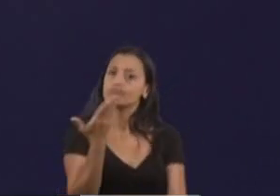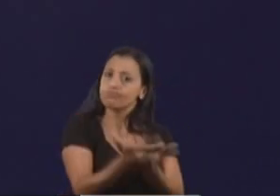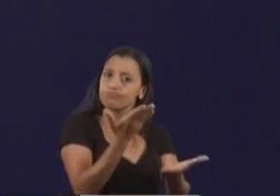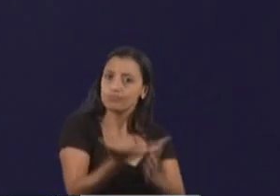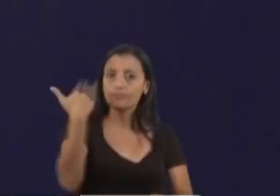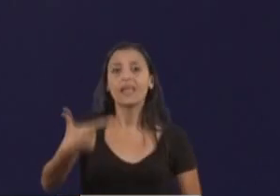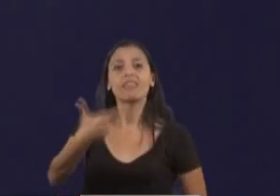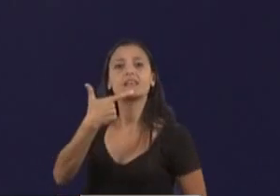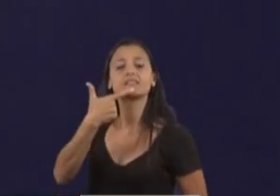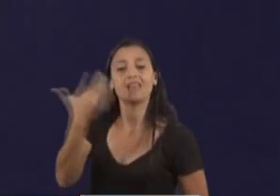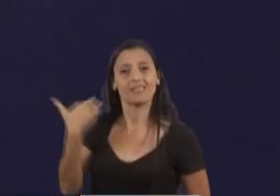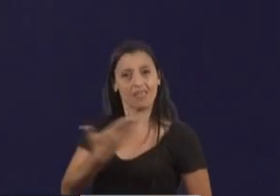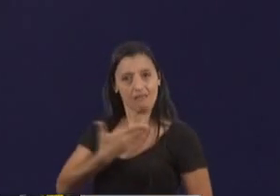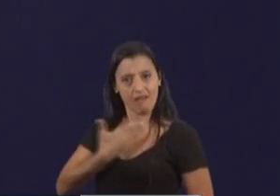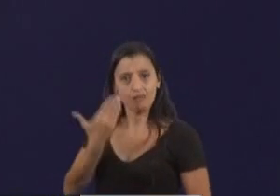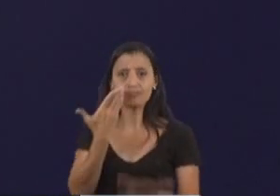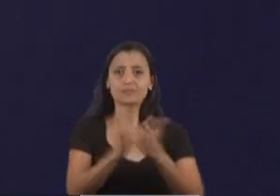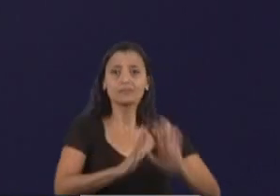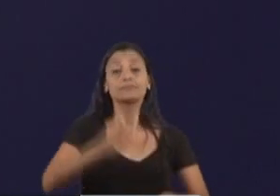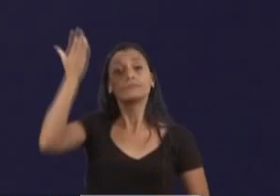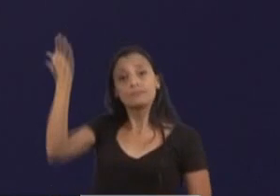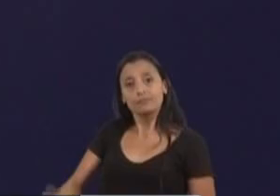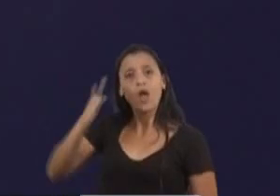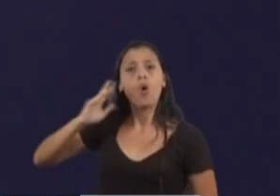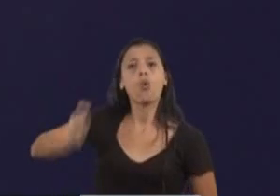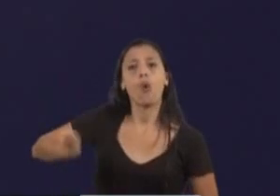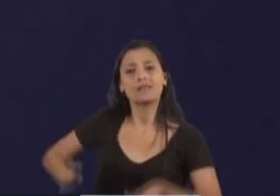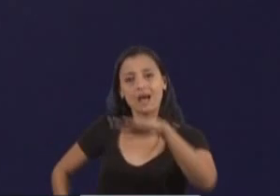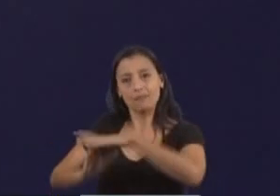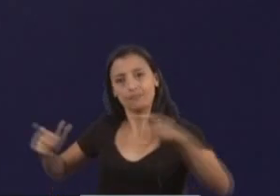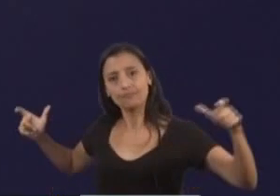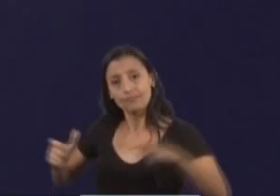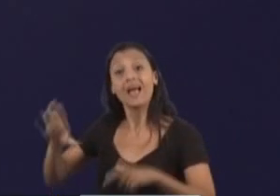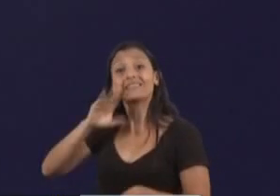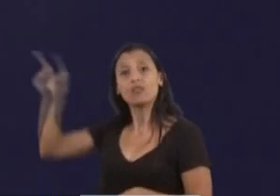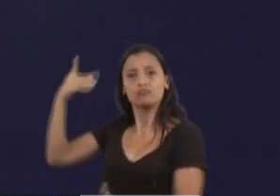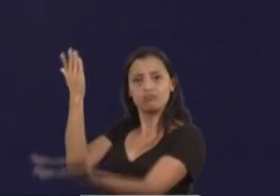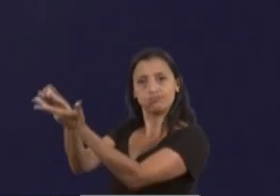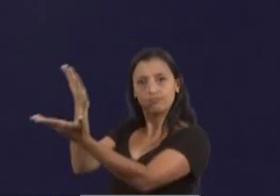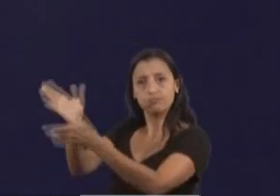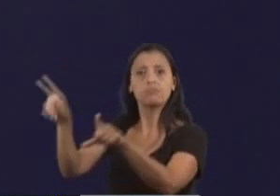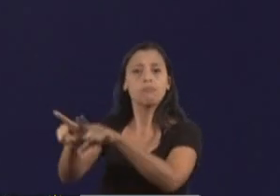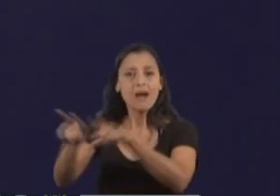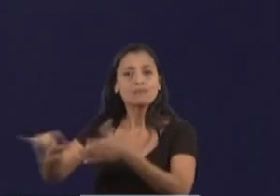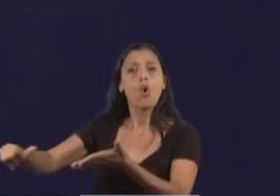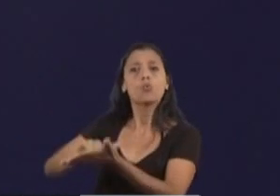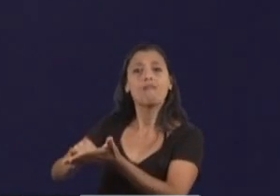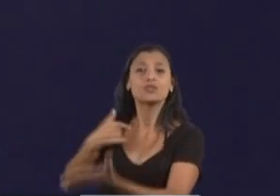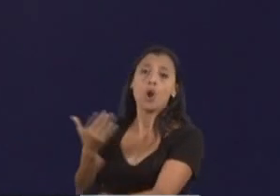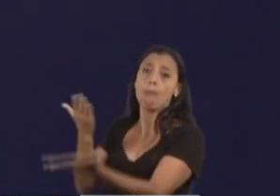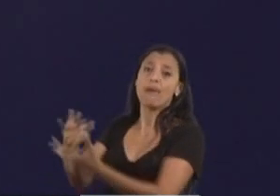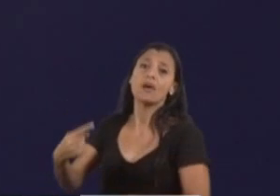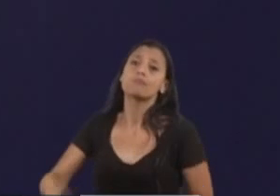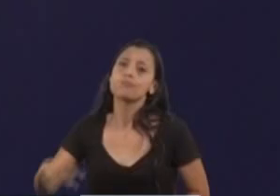el 17 de febrero ante la jueza Presca de la Corte del Distrito de Estados Unidos para el Distrito Sur de Nueva York,